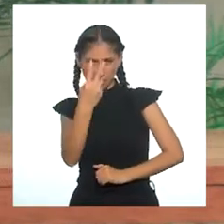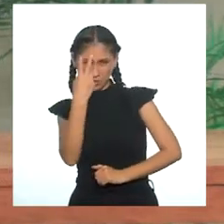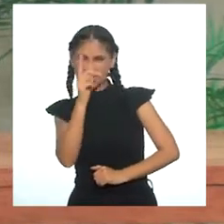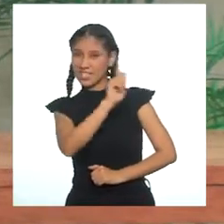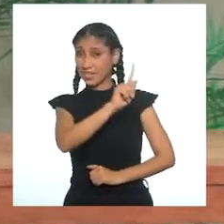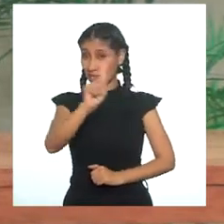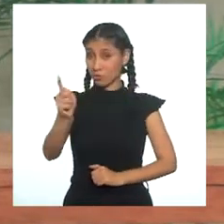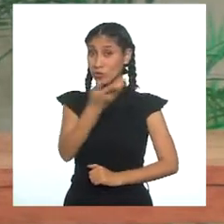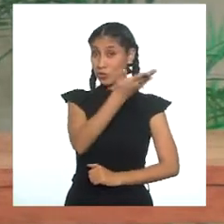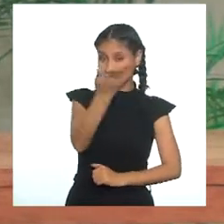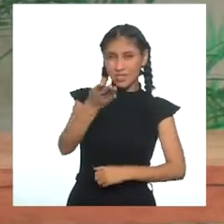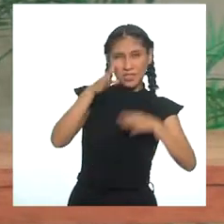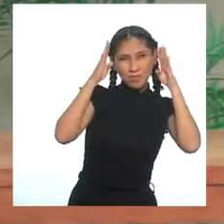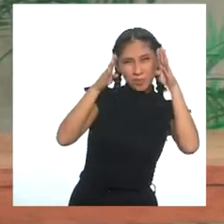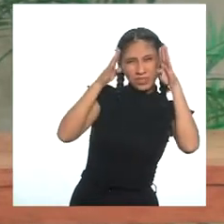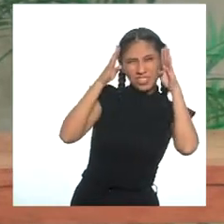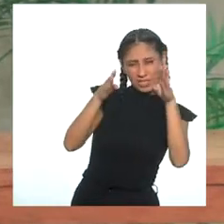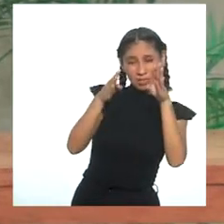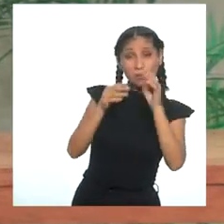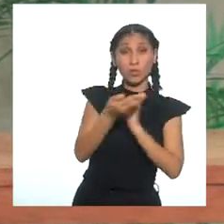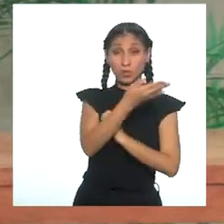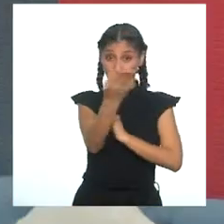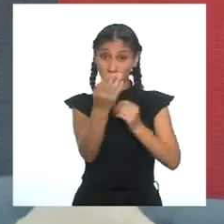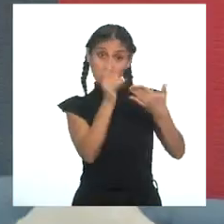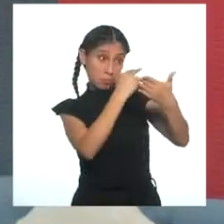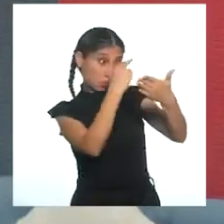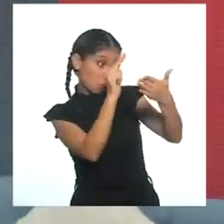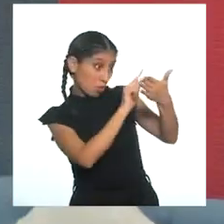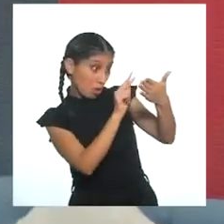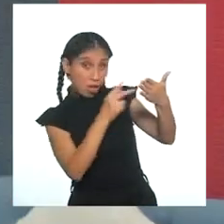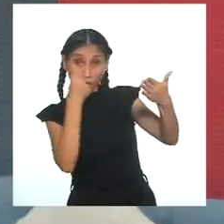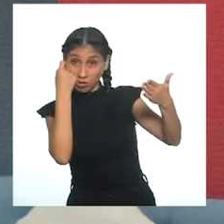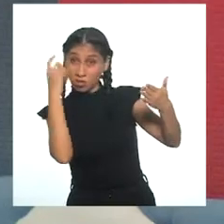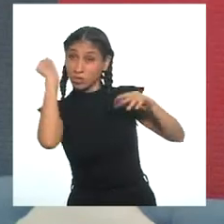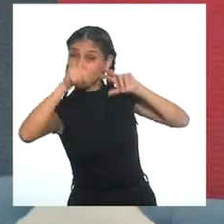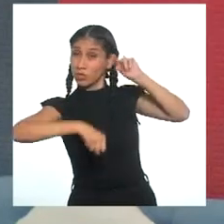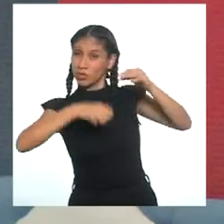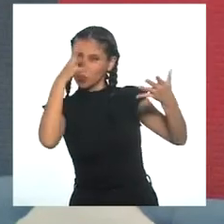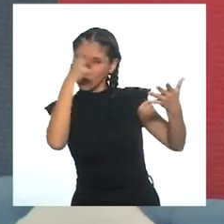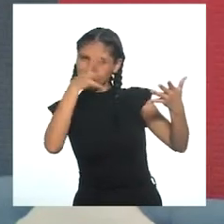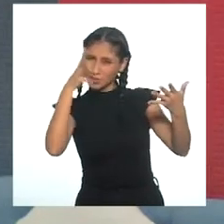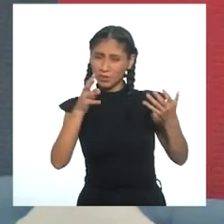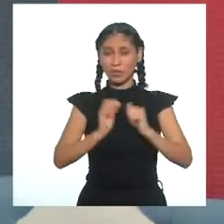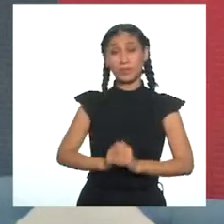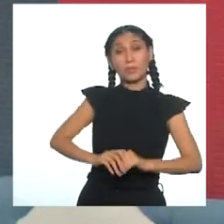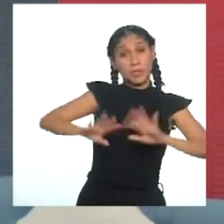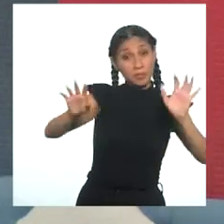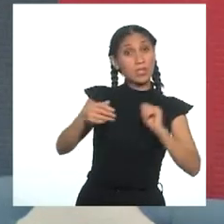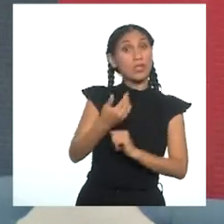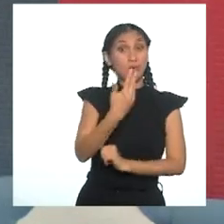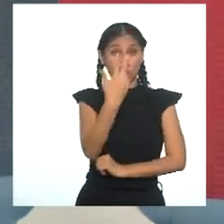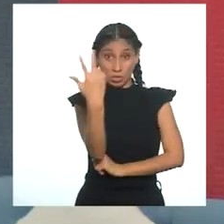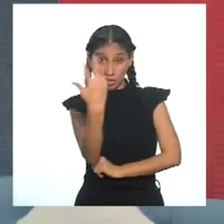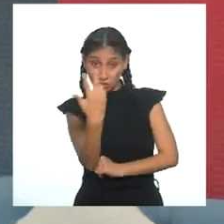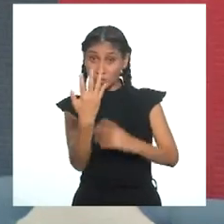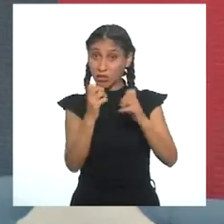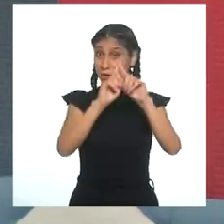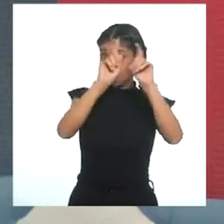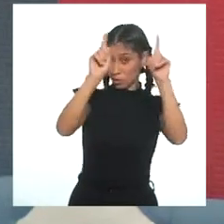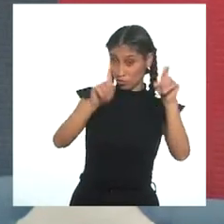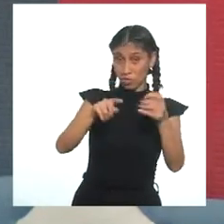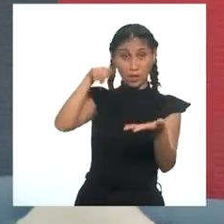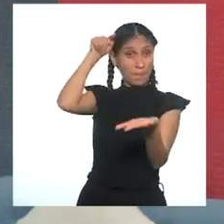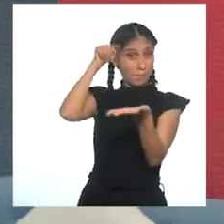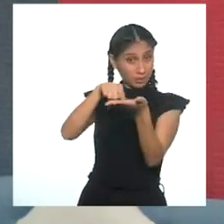cada estudiante para estar seguros de que entendieron todo. En caso alguno de los tres estudiantes quiera preguntar, nos avisa apretando la